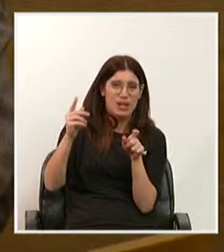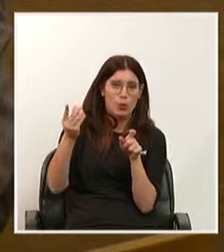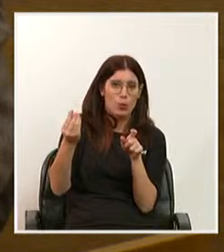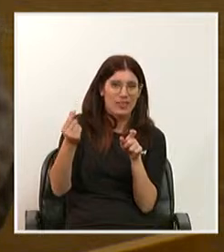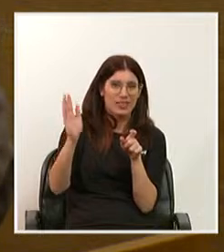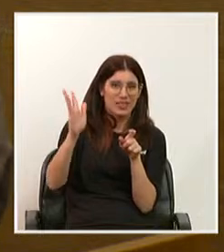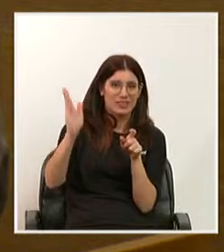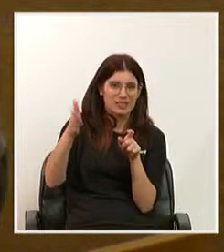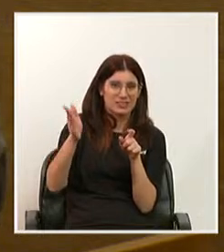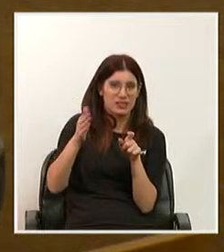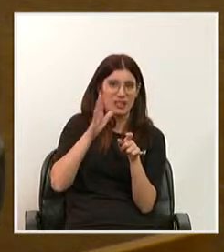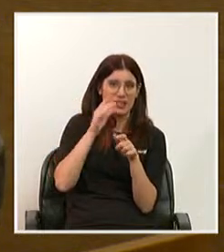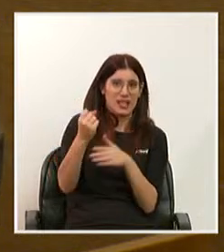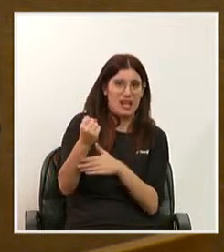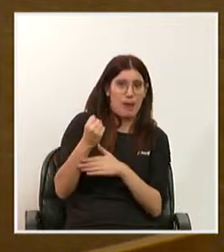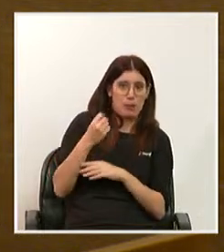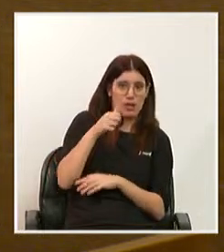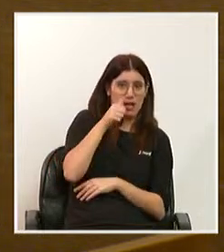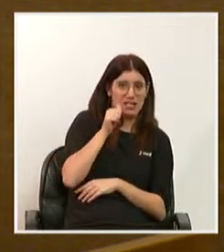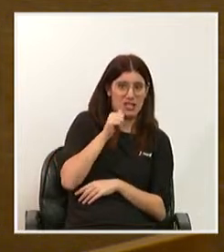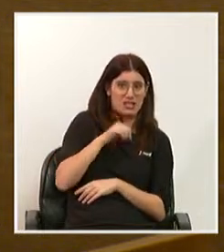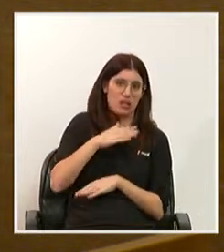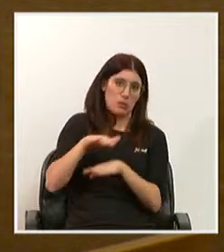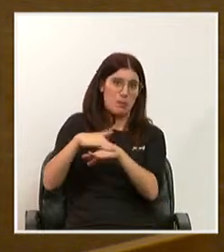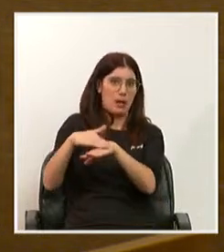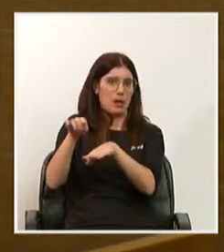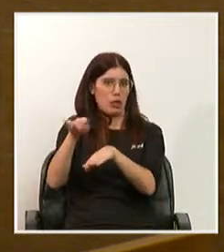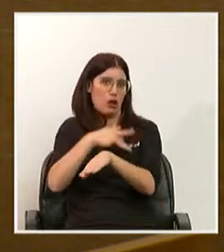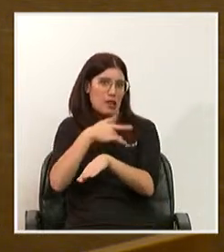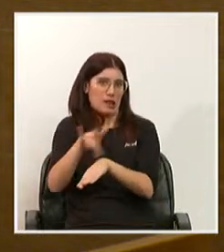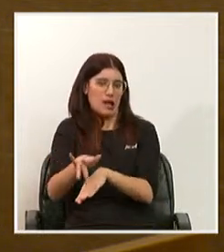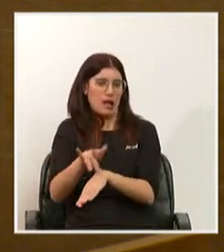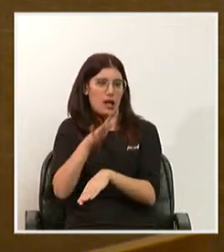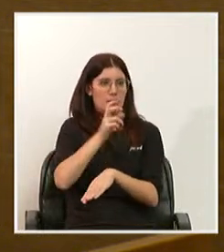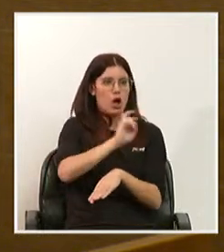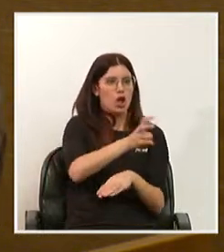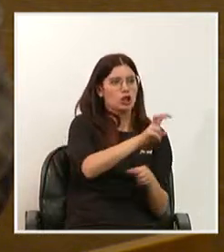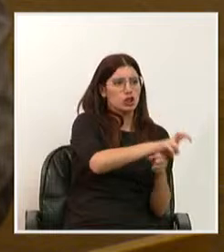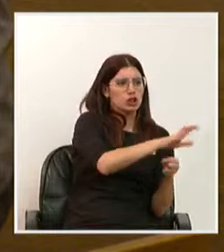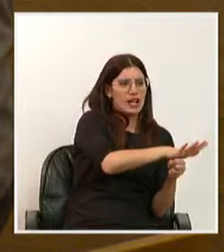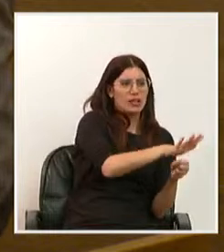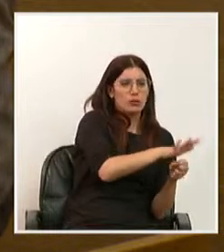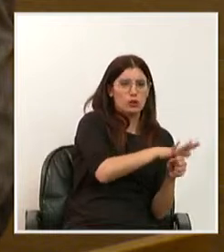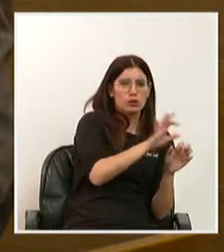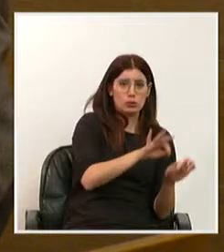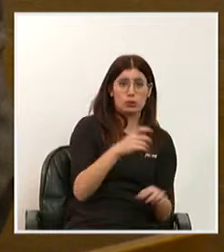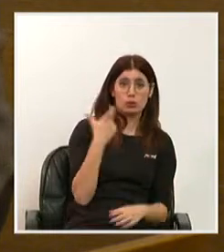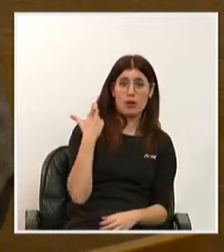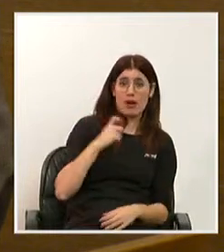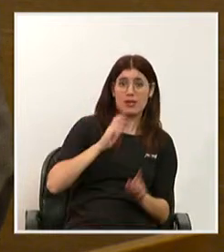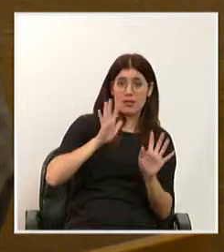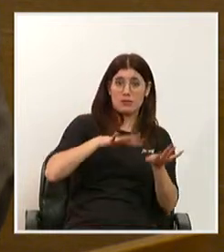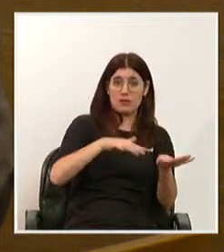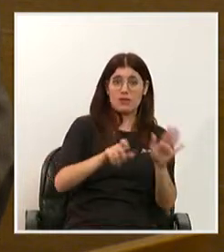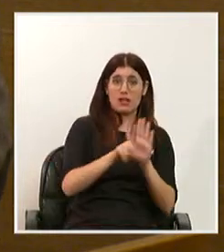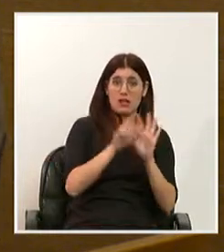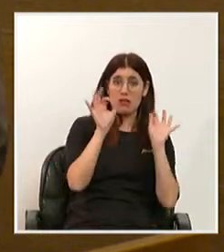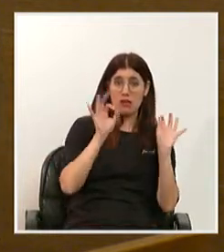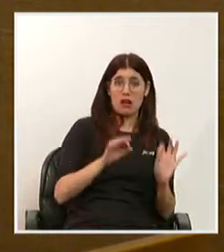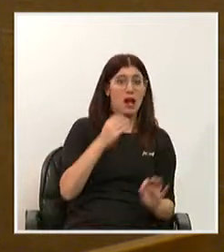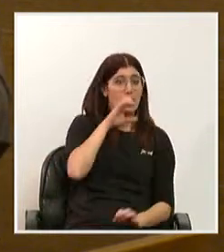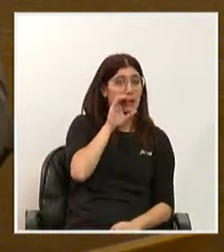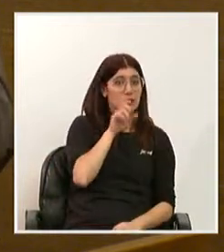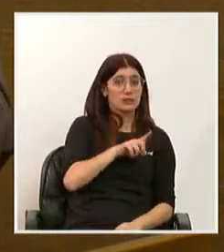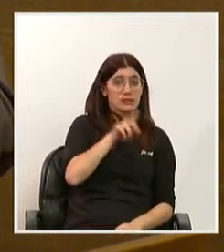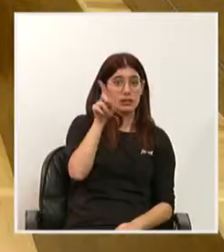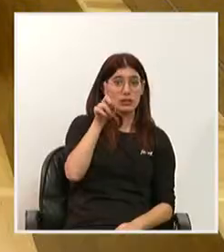Sánchez amnistiados que aquellos agricultores que ayer se manifestaban legalmente en Castellón